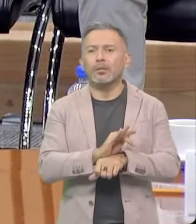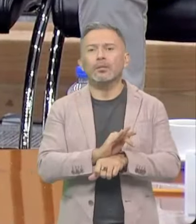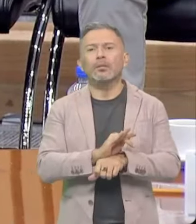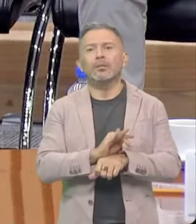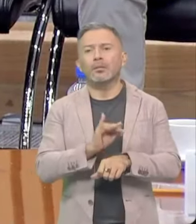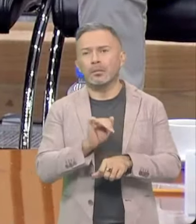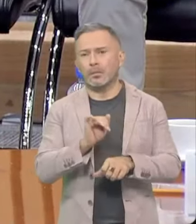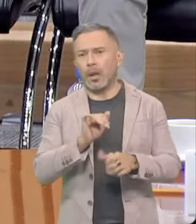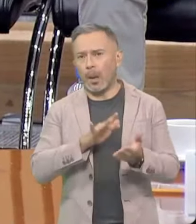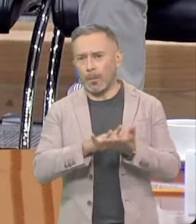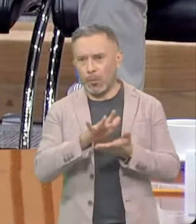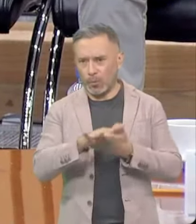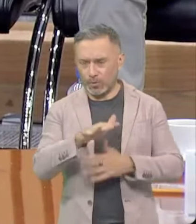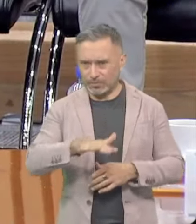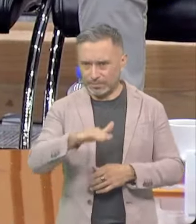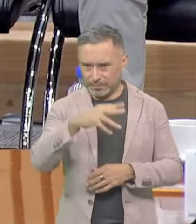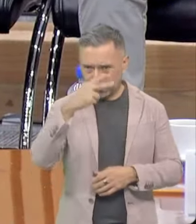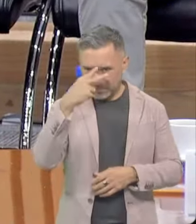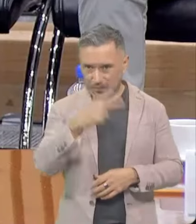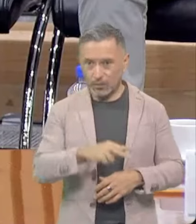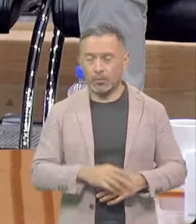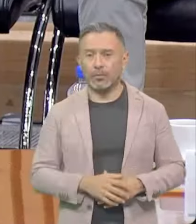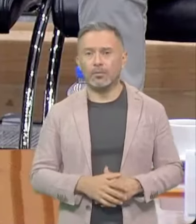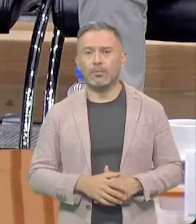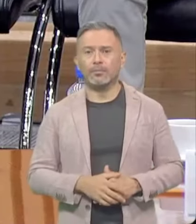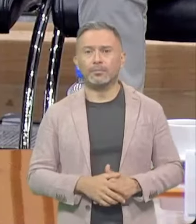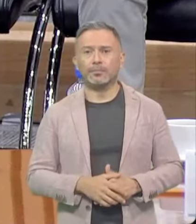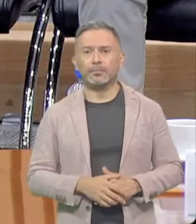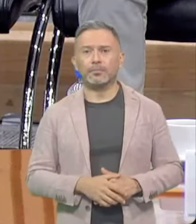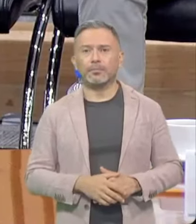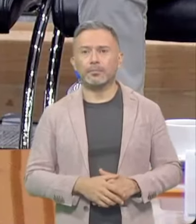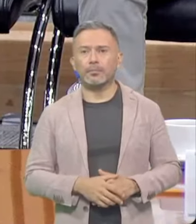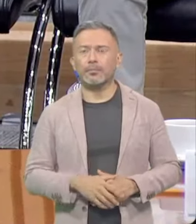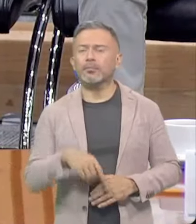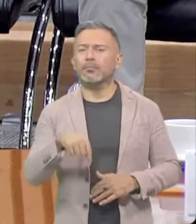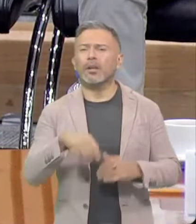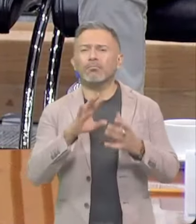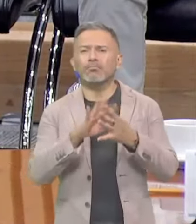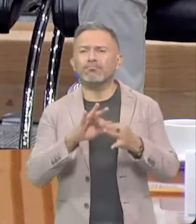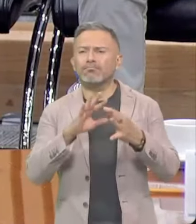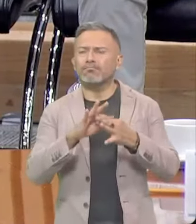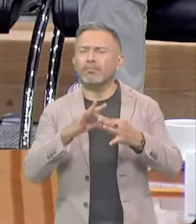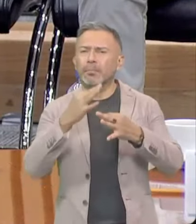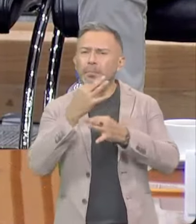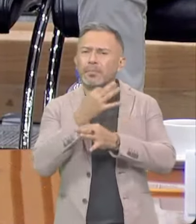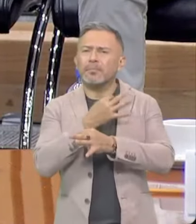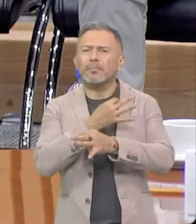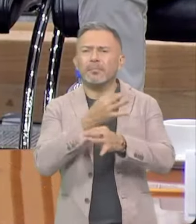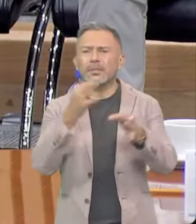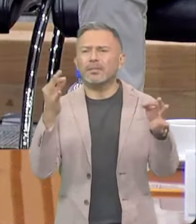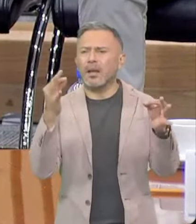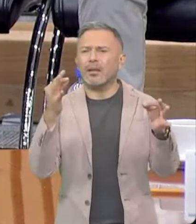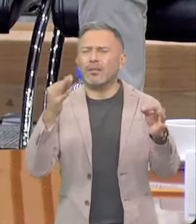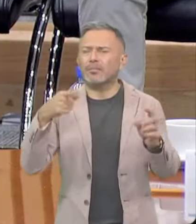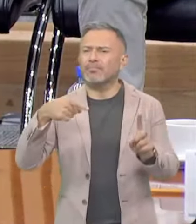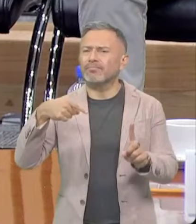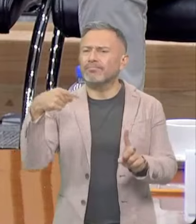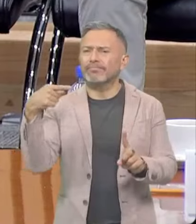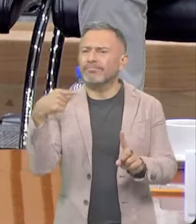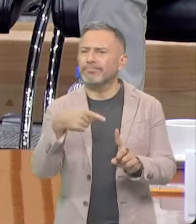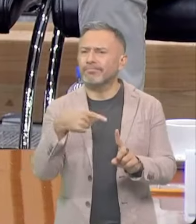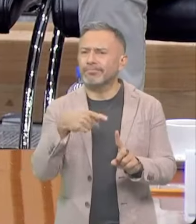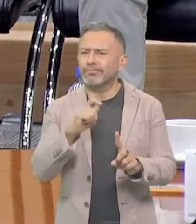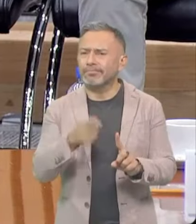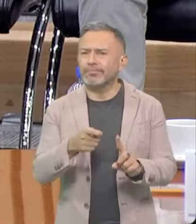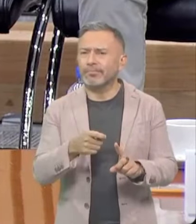sustento a nuestro país y este mensaje es